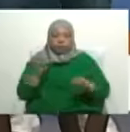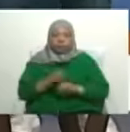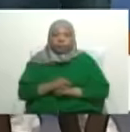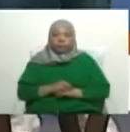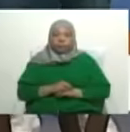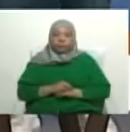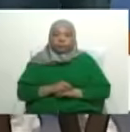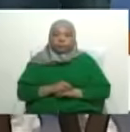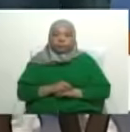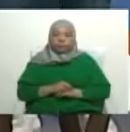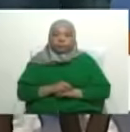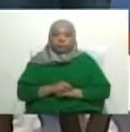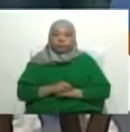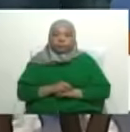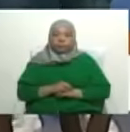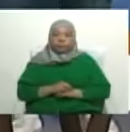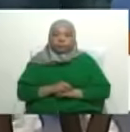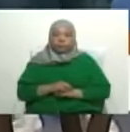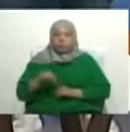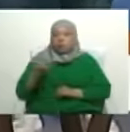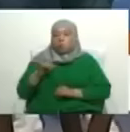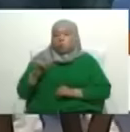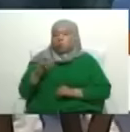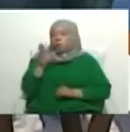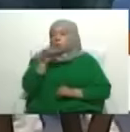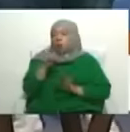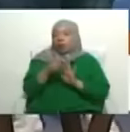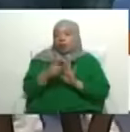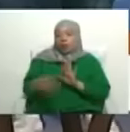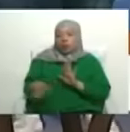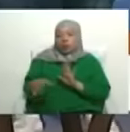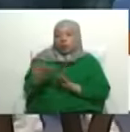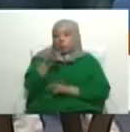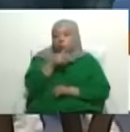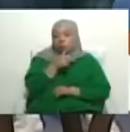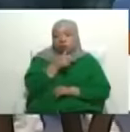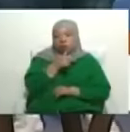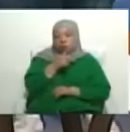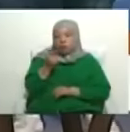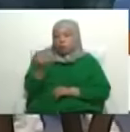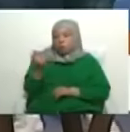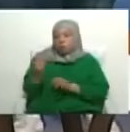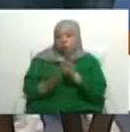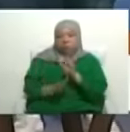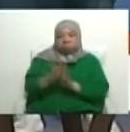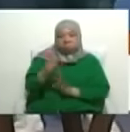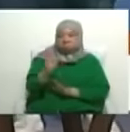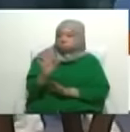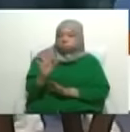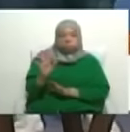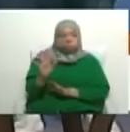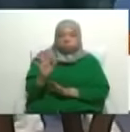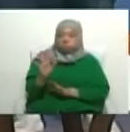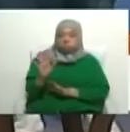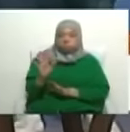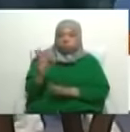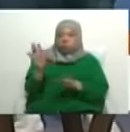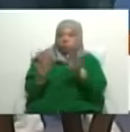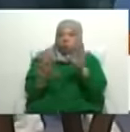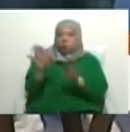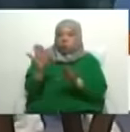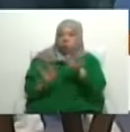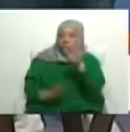Igual ahora. No tenemos derecho a los venezolanos a que la economía se recupere, no tenemos derecho a que el turismo